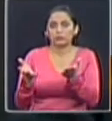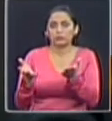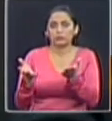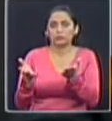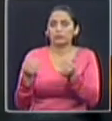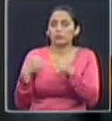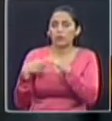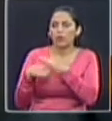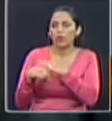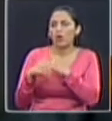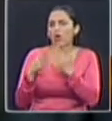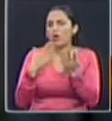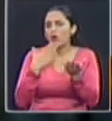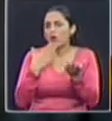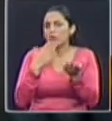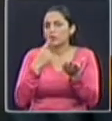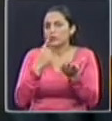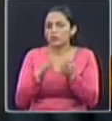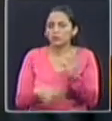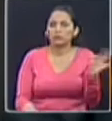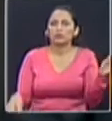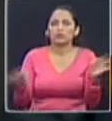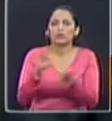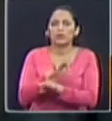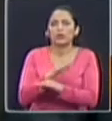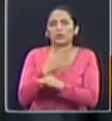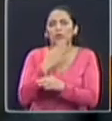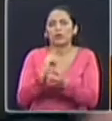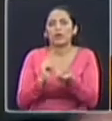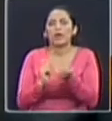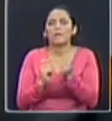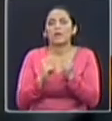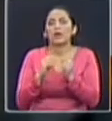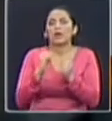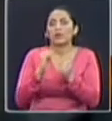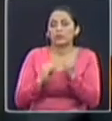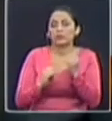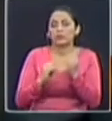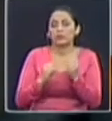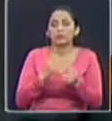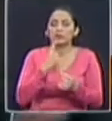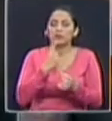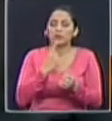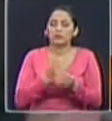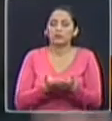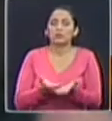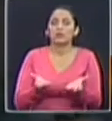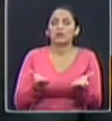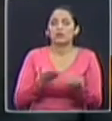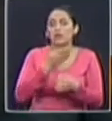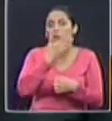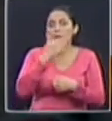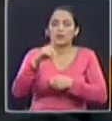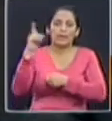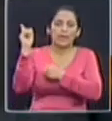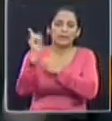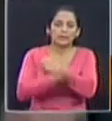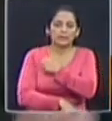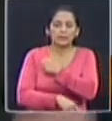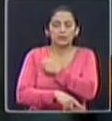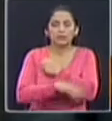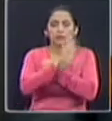Y básicamente reemplazamos el inciso final por el siguiente texto. Se sancionará con